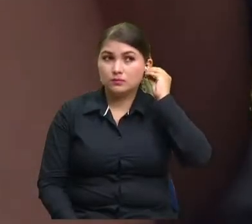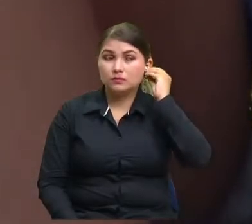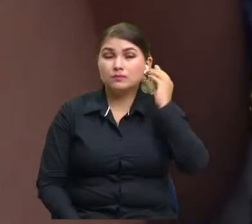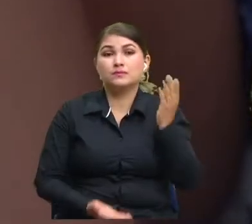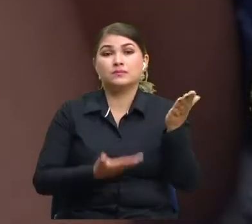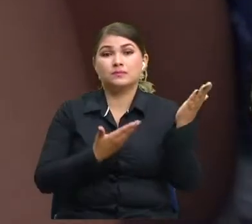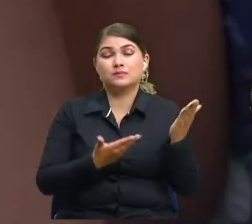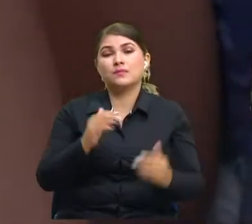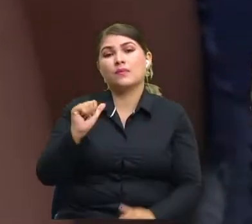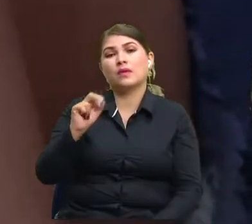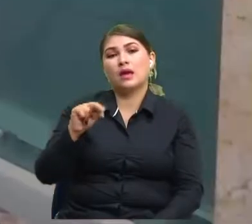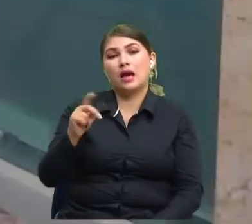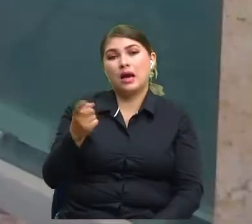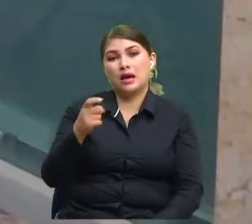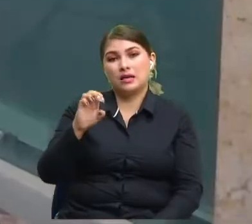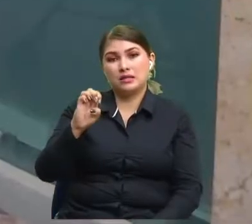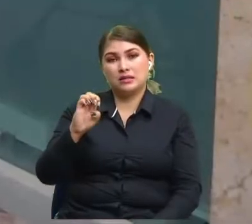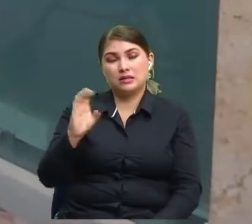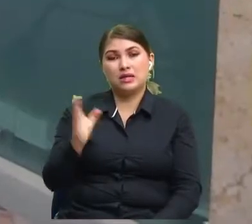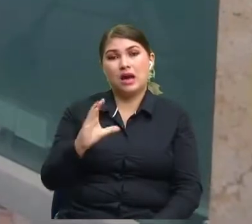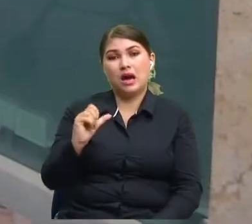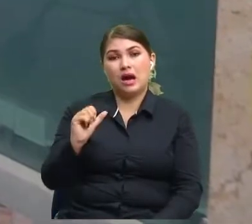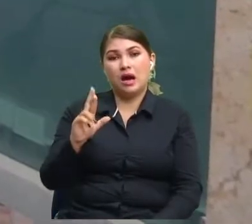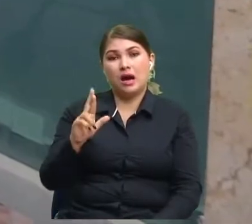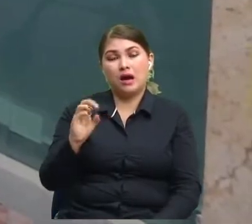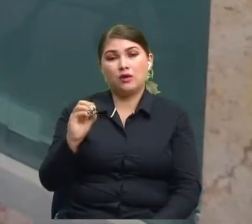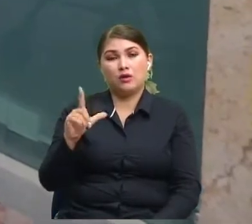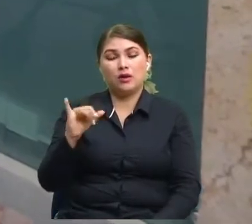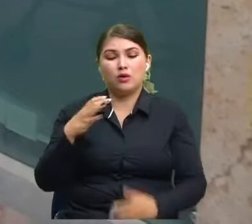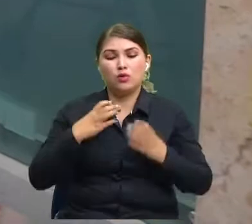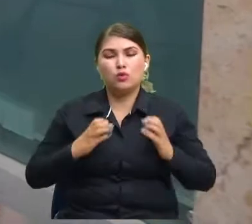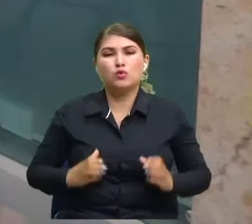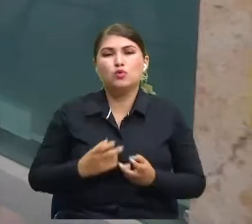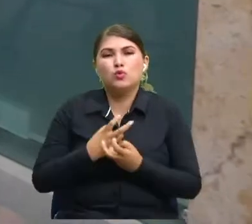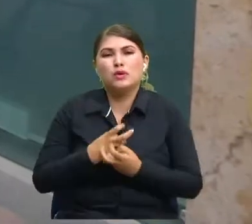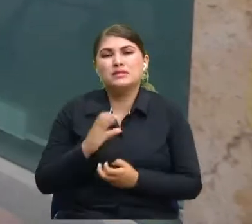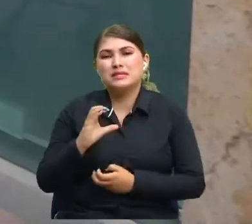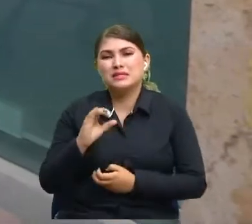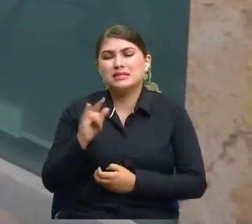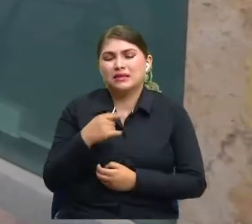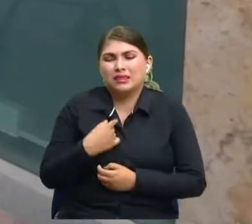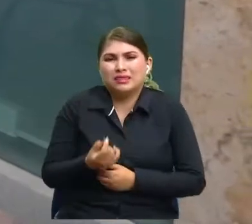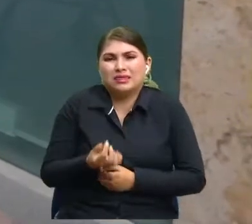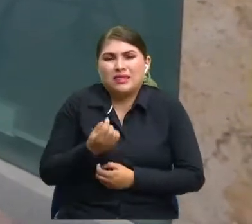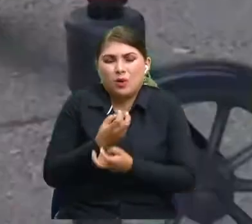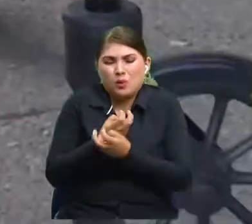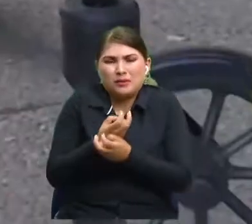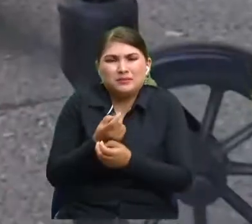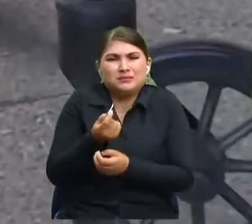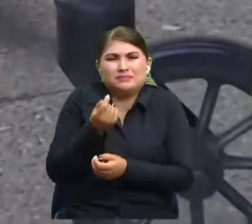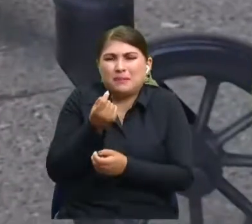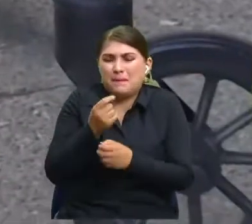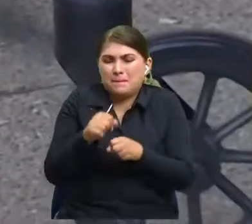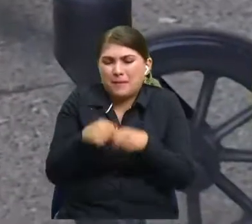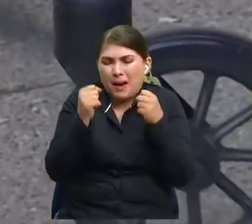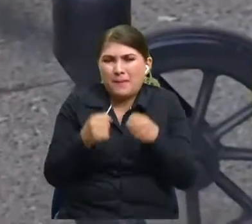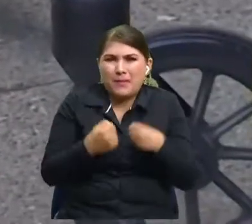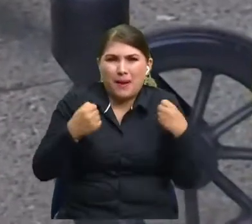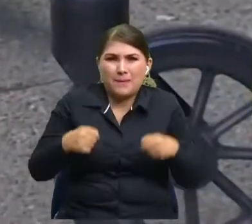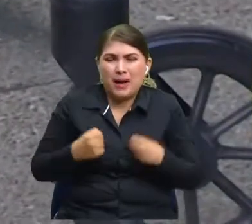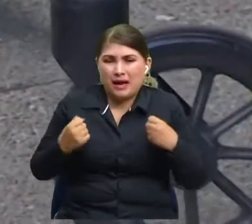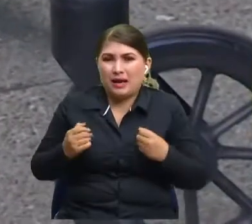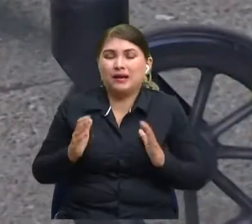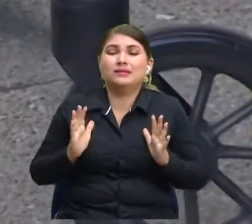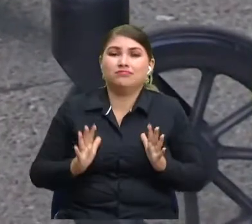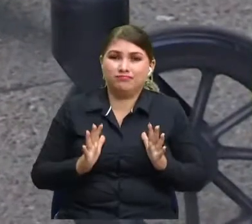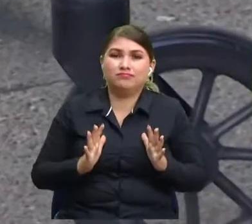Ella es Angie Carolina, la niña huesos de cristal. Angie tiene una fragilidad excesiva en sus huesos, situación que